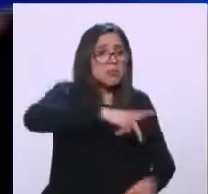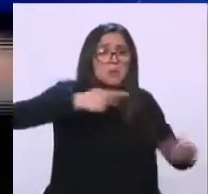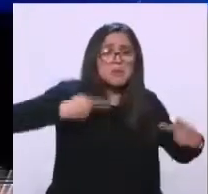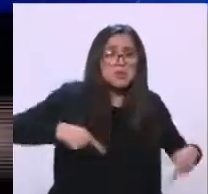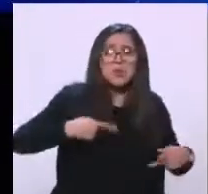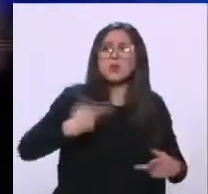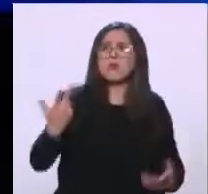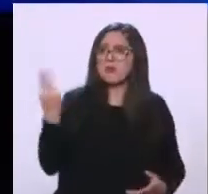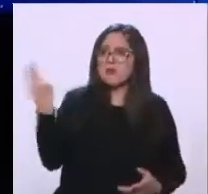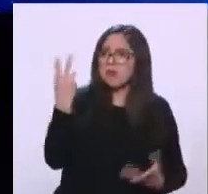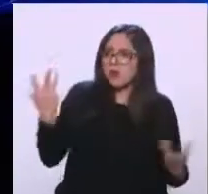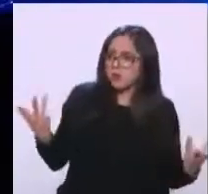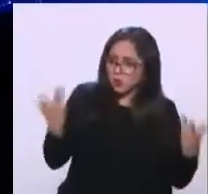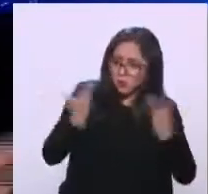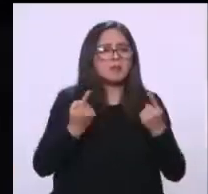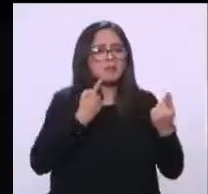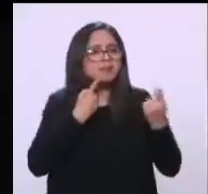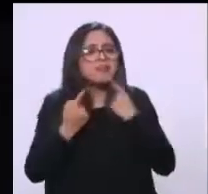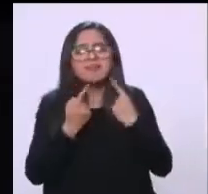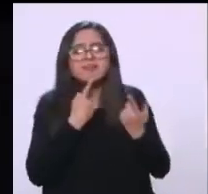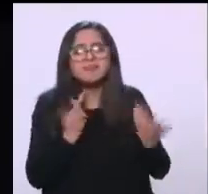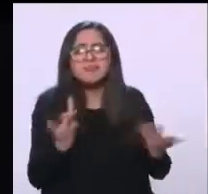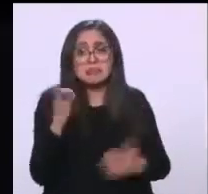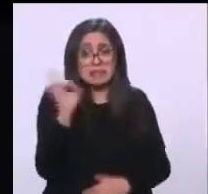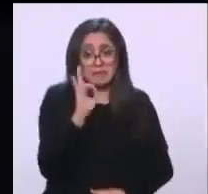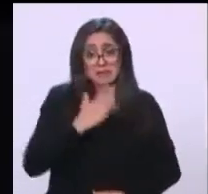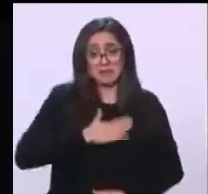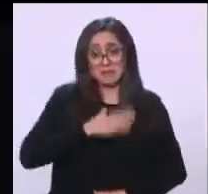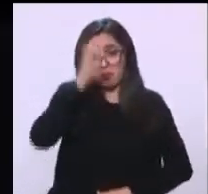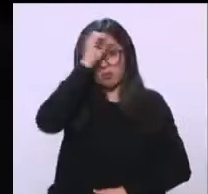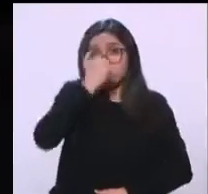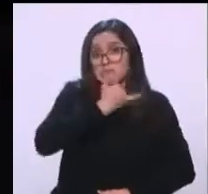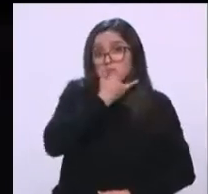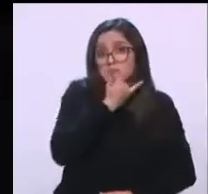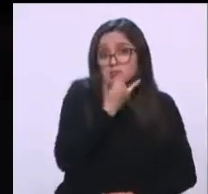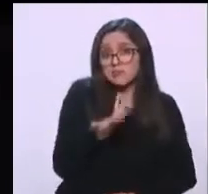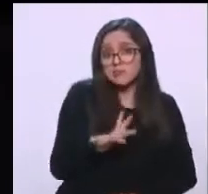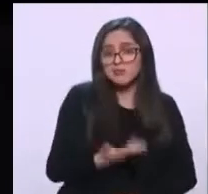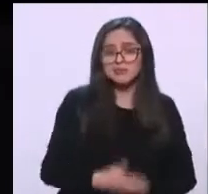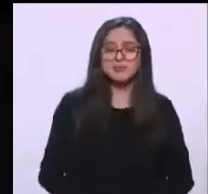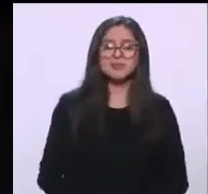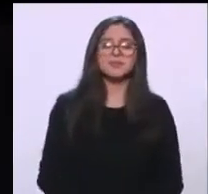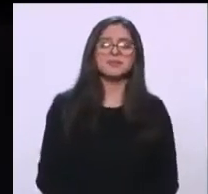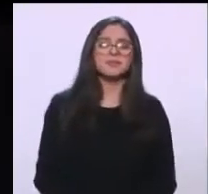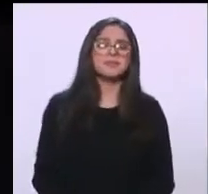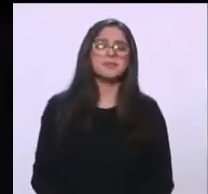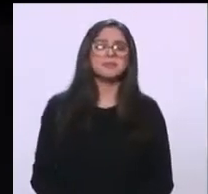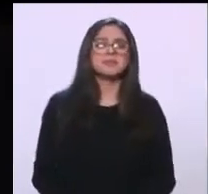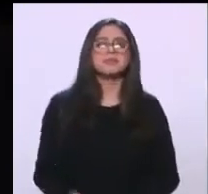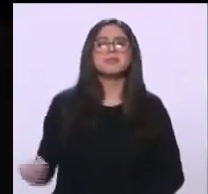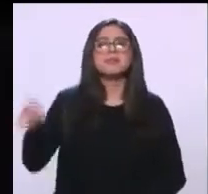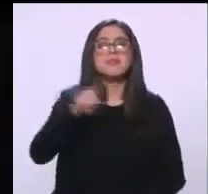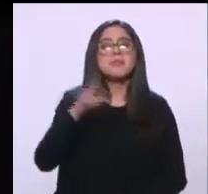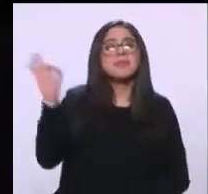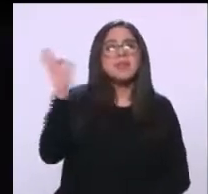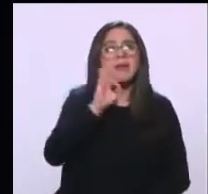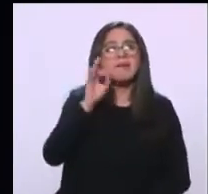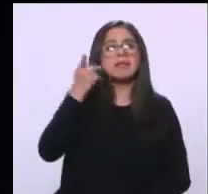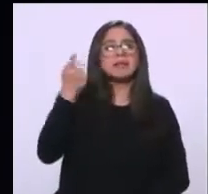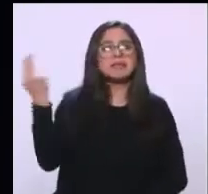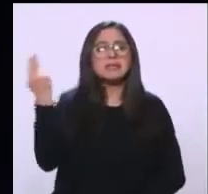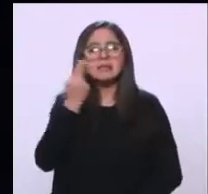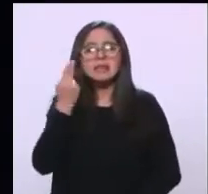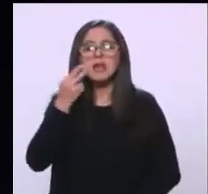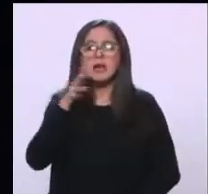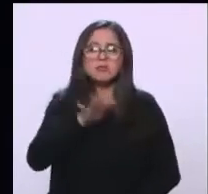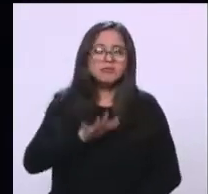querer negociar, sentarse, conciliar. Como para alcanzar los objetivos que pues uno pensaría que se están buscando